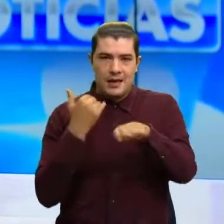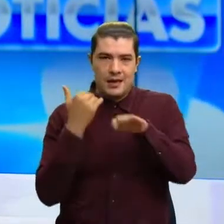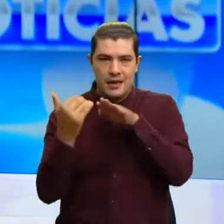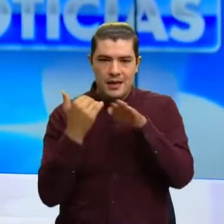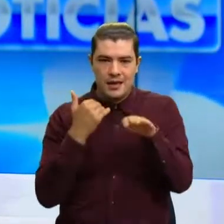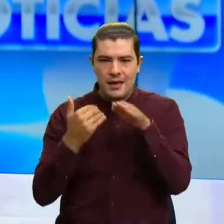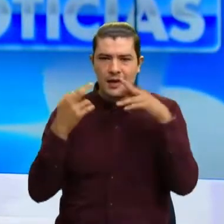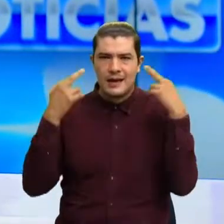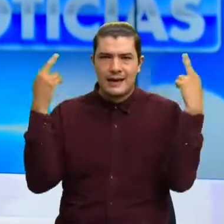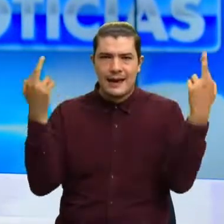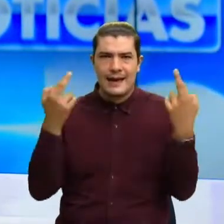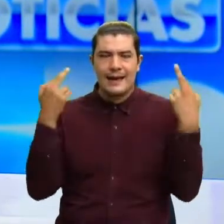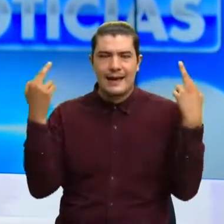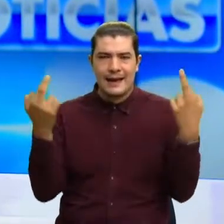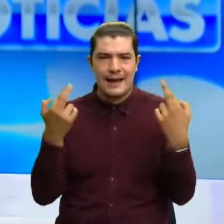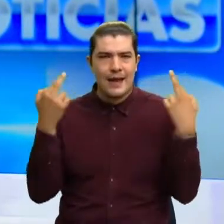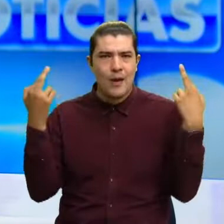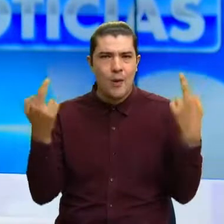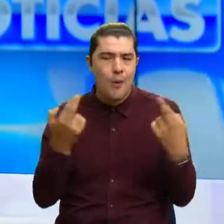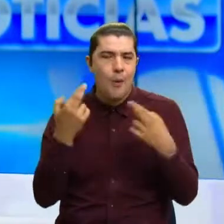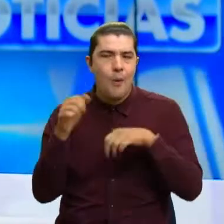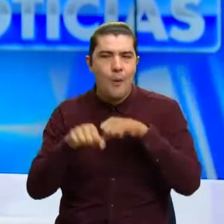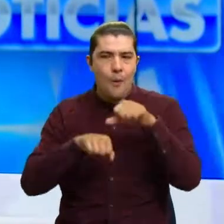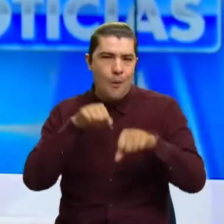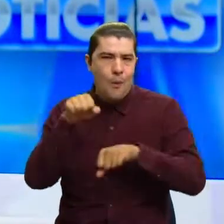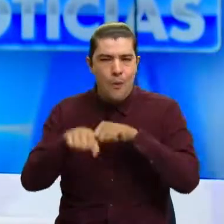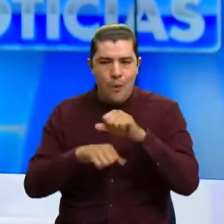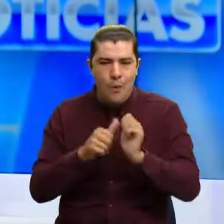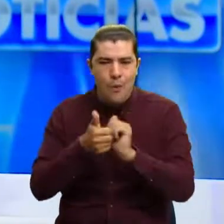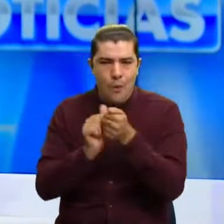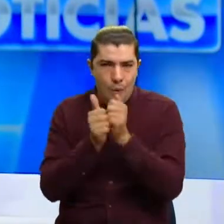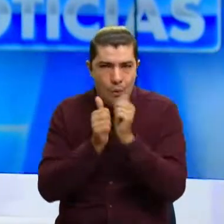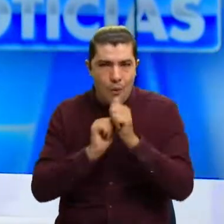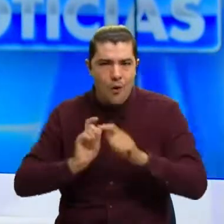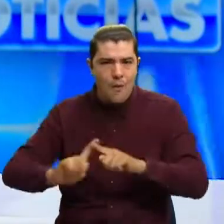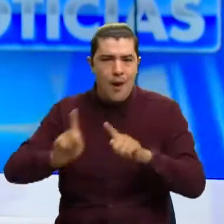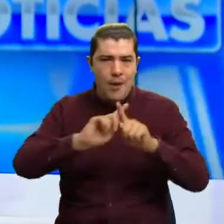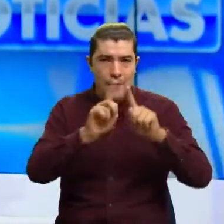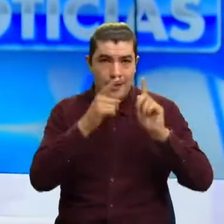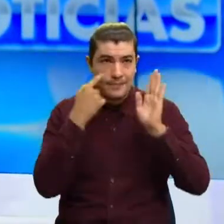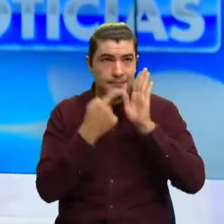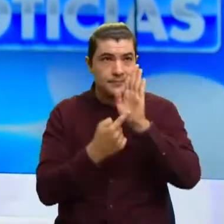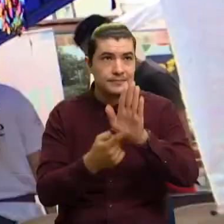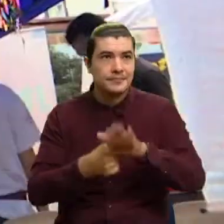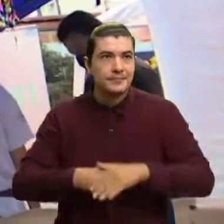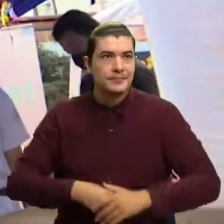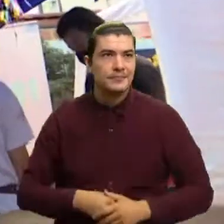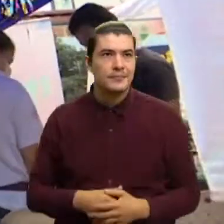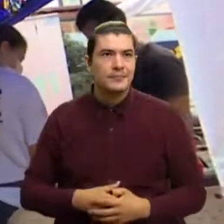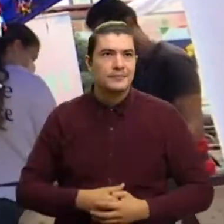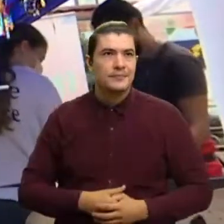deportiva salieron disfrazados junto a sus mascotas a compartir de un día especial por Halloween.